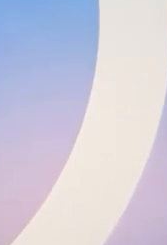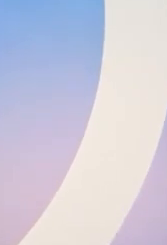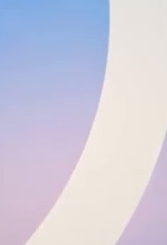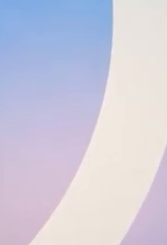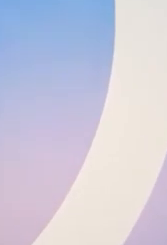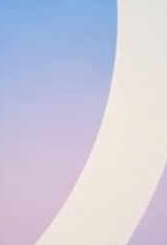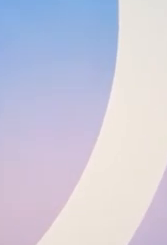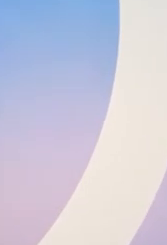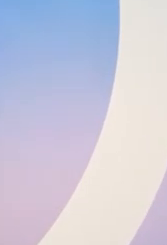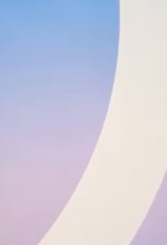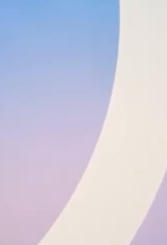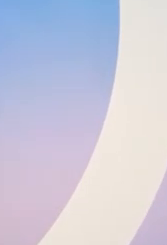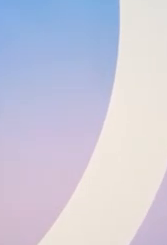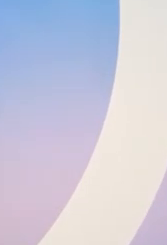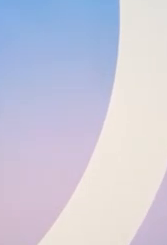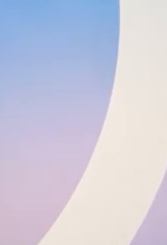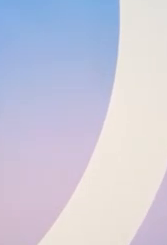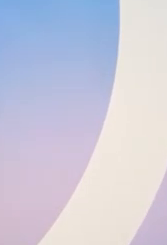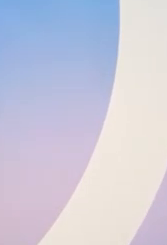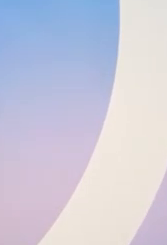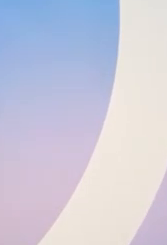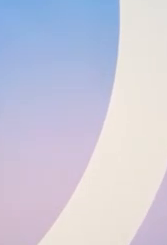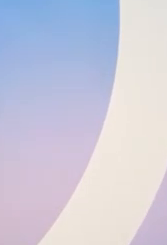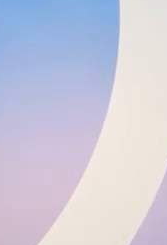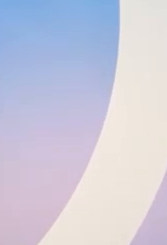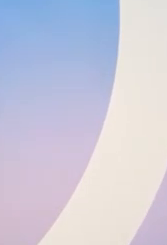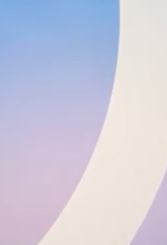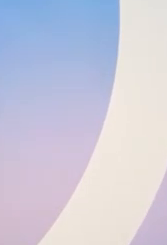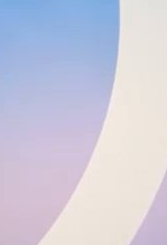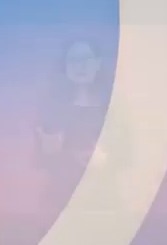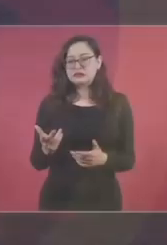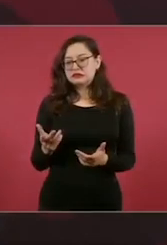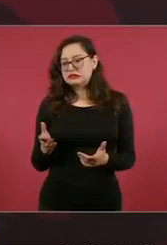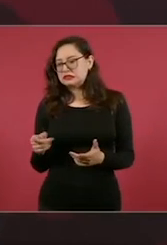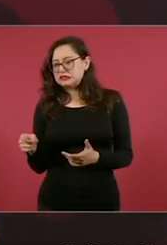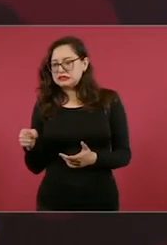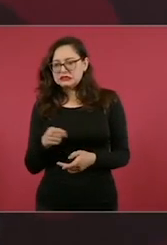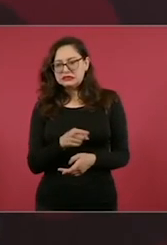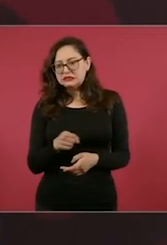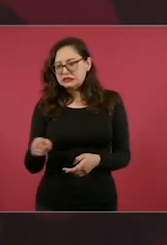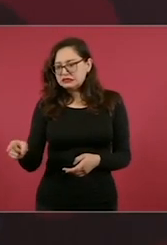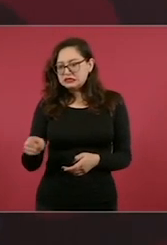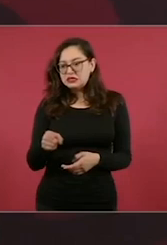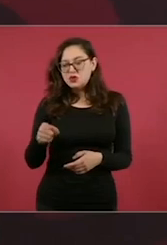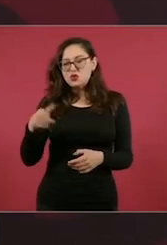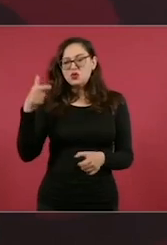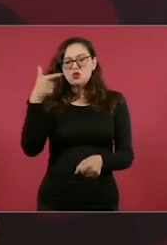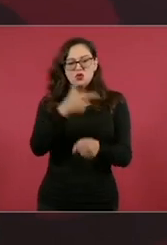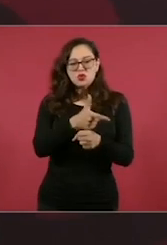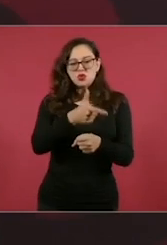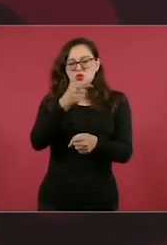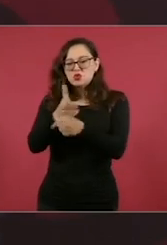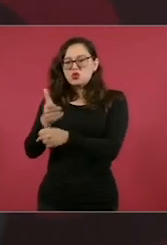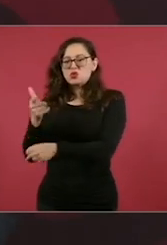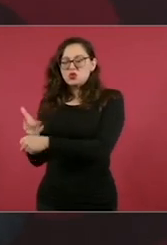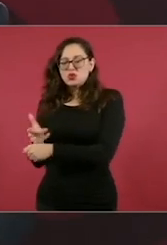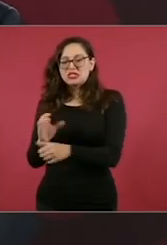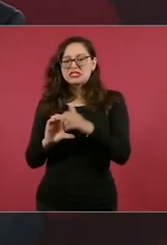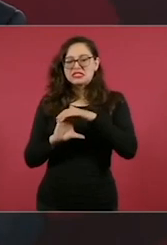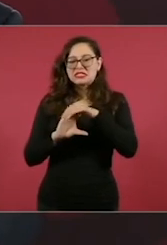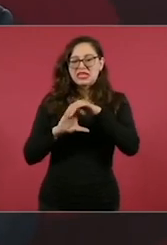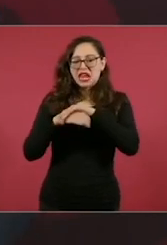cinco días después de haber emitido este podcast dentro de la Universidad Autónoma de Sinaloa, pues muere este político.